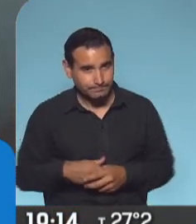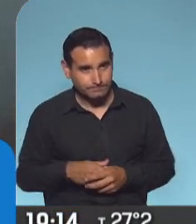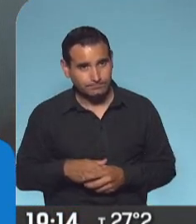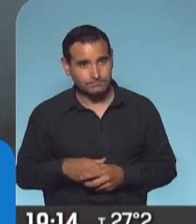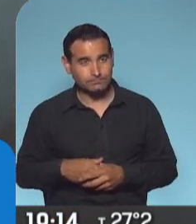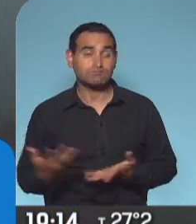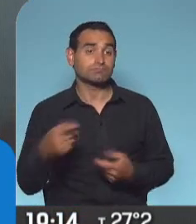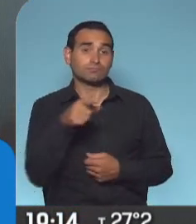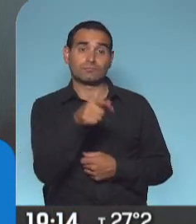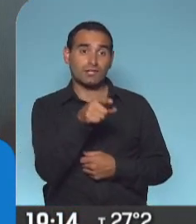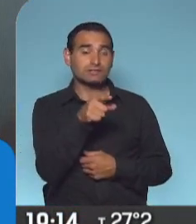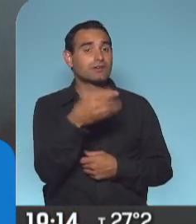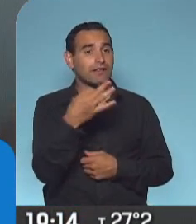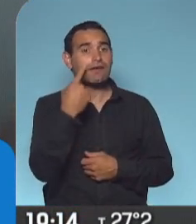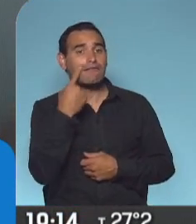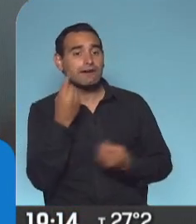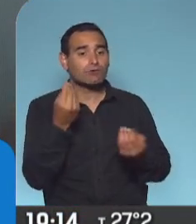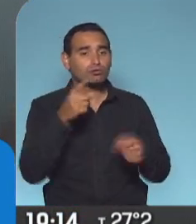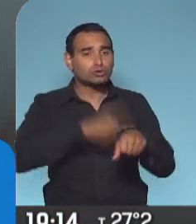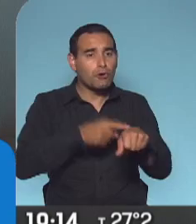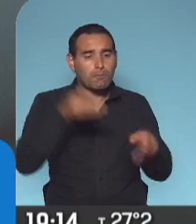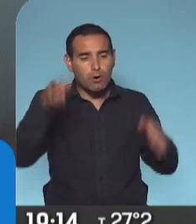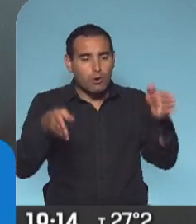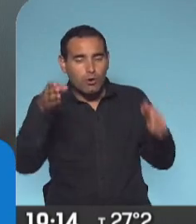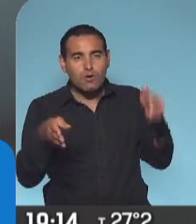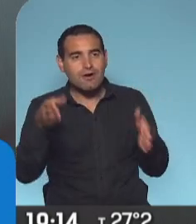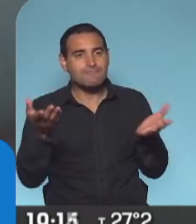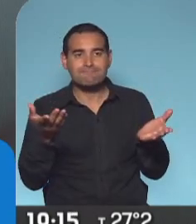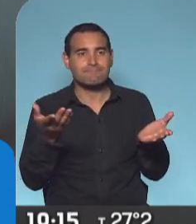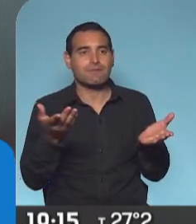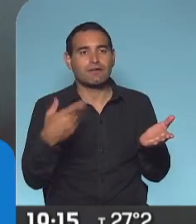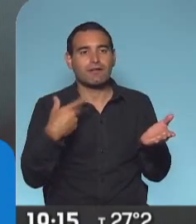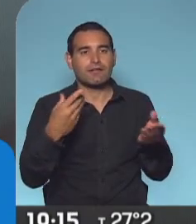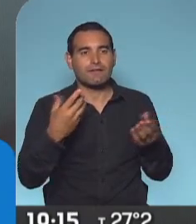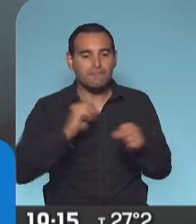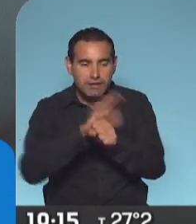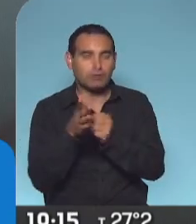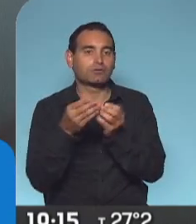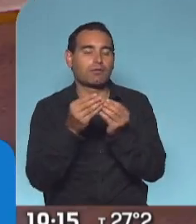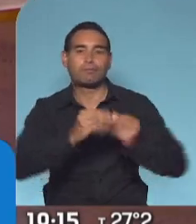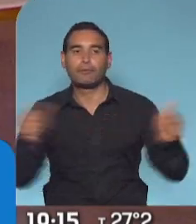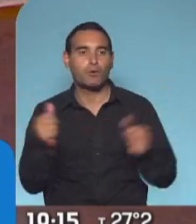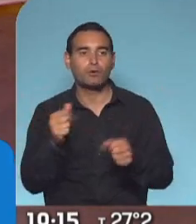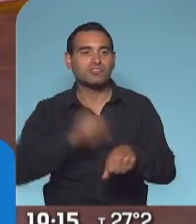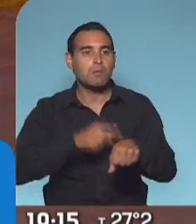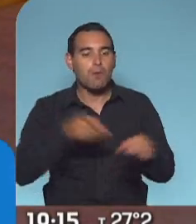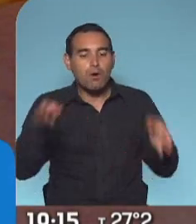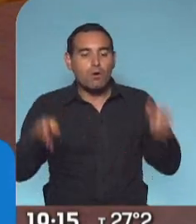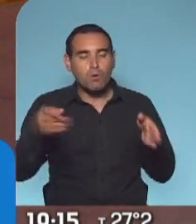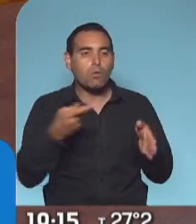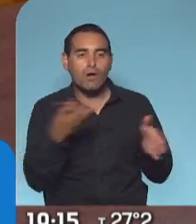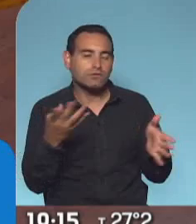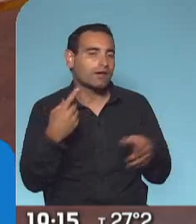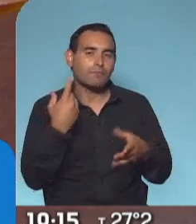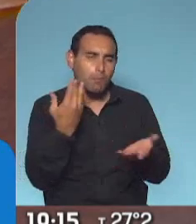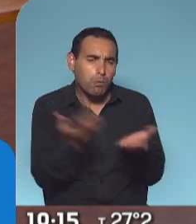es lo que nosotros tenemos que determinar. Bueno, cuánto tiempo está eliminando el virus también, eso es importante, pero lo podemos